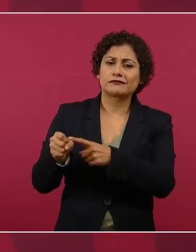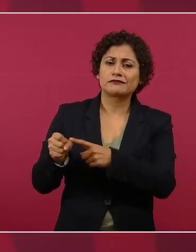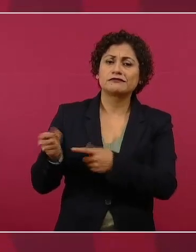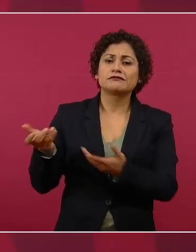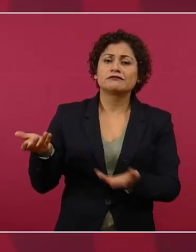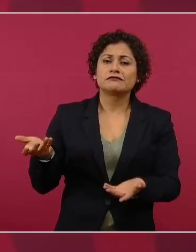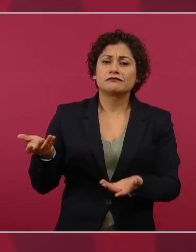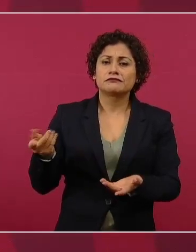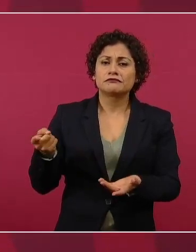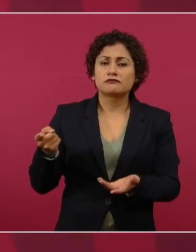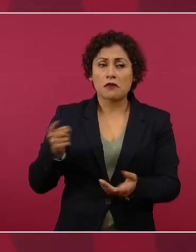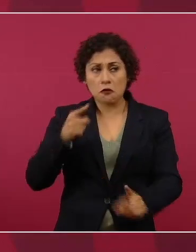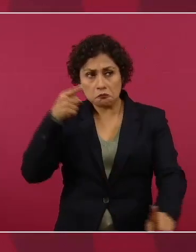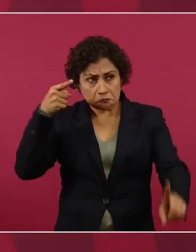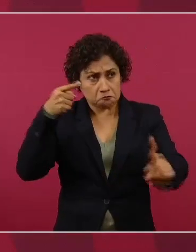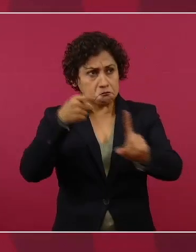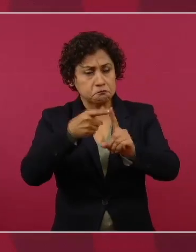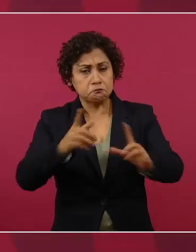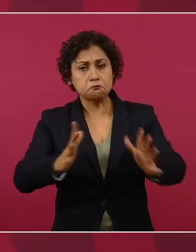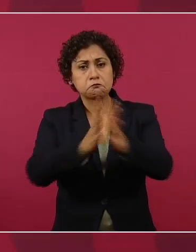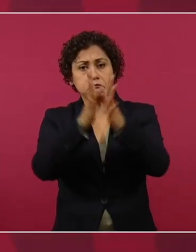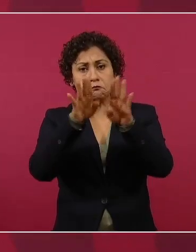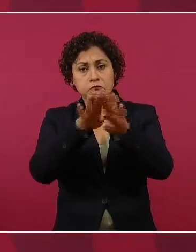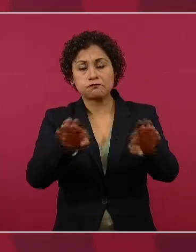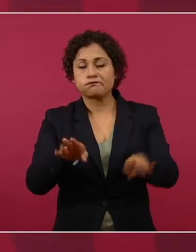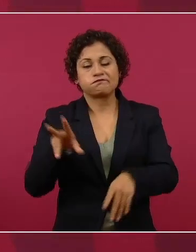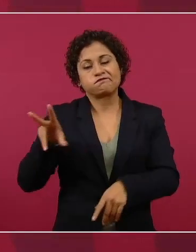compromiso con la democracia